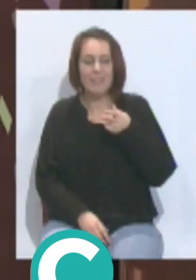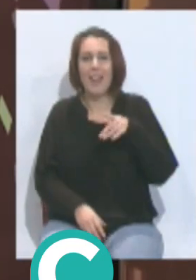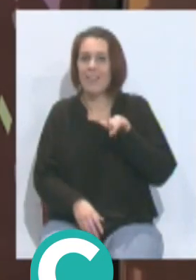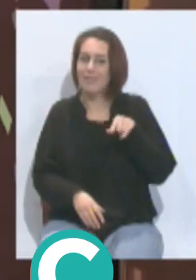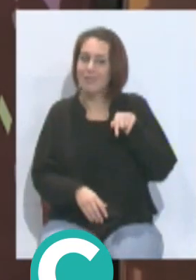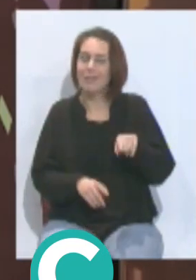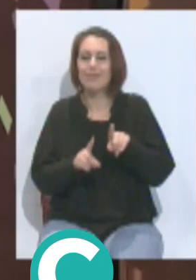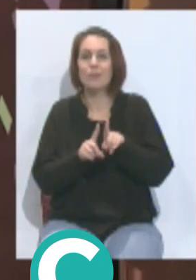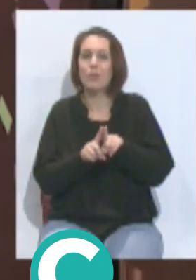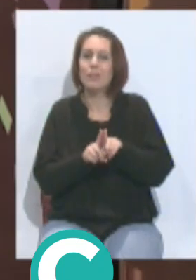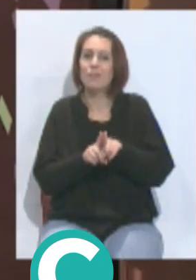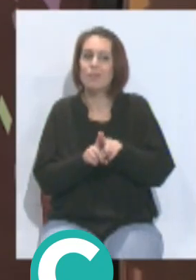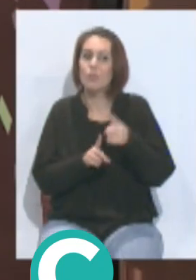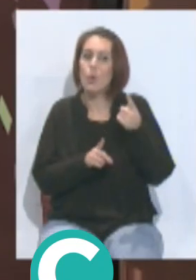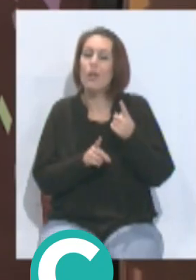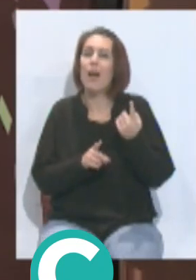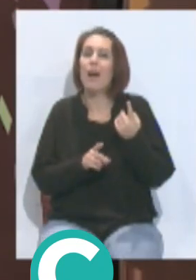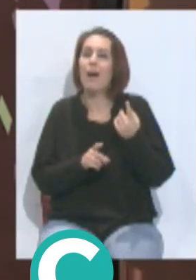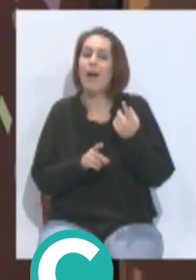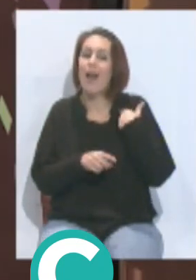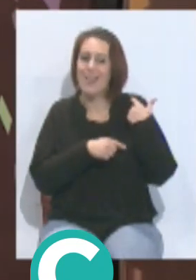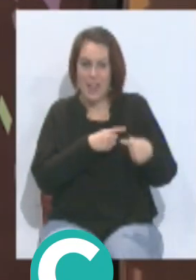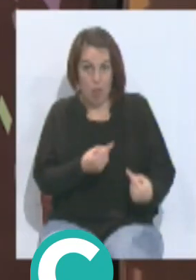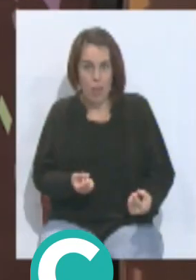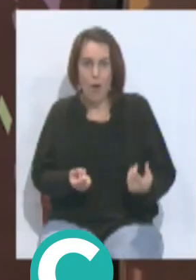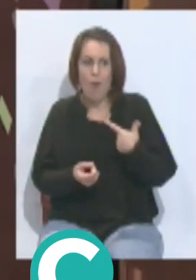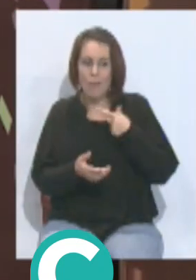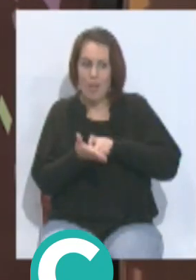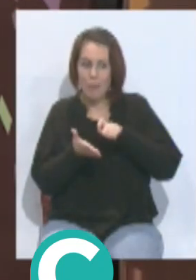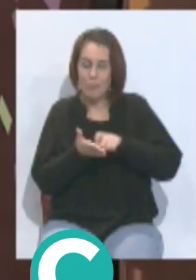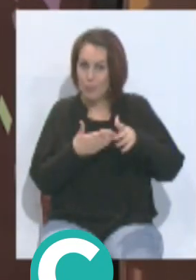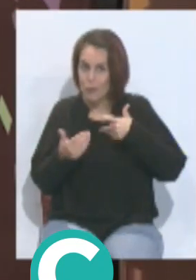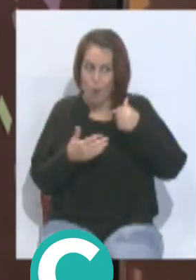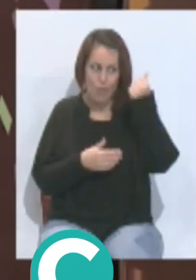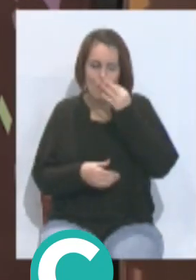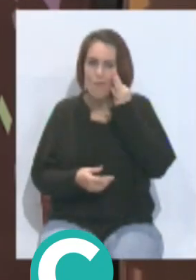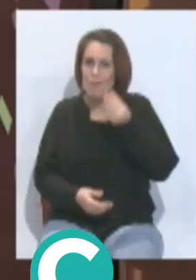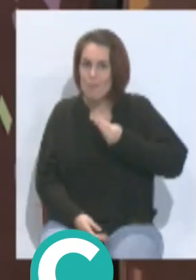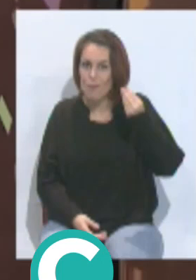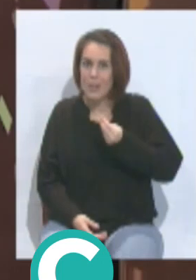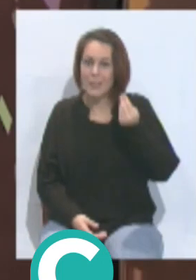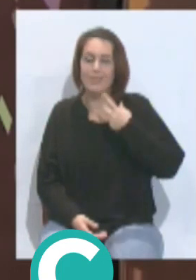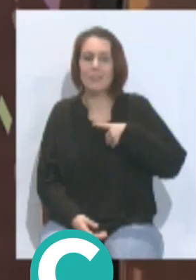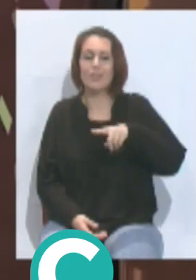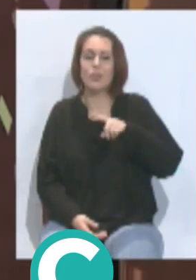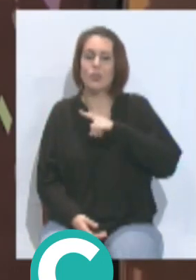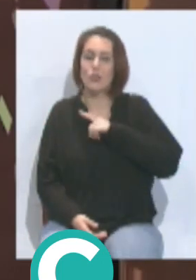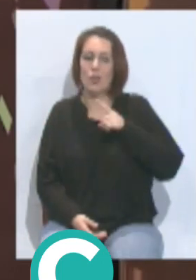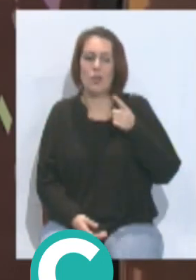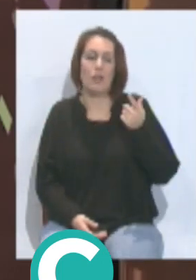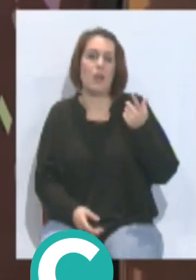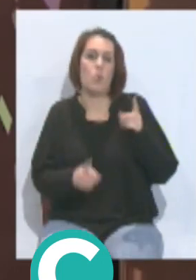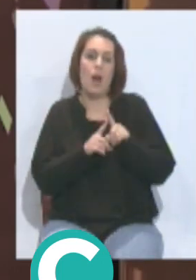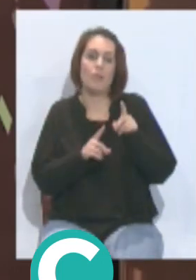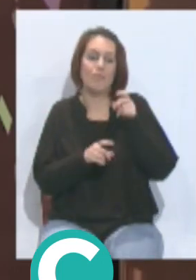ojalá salga de ahí una buena generación, uh-huh, de autores y autoras, uh-huh, que tenemos tenemos muy, muy